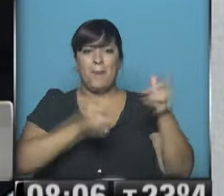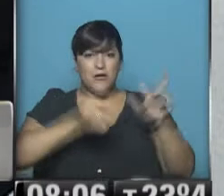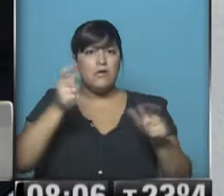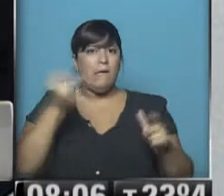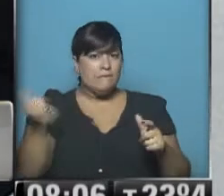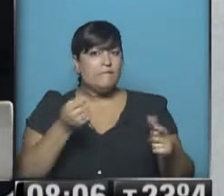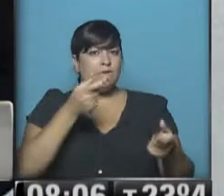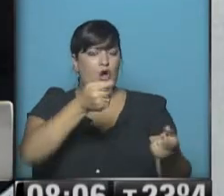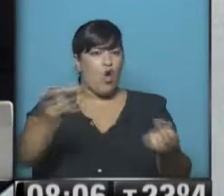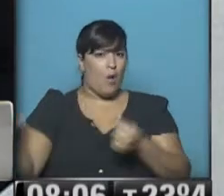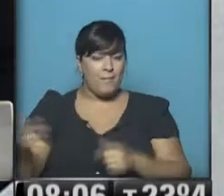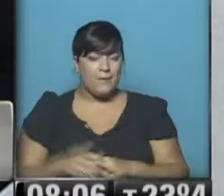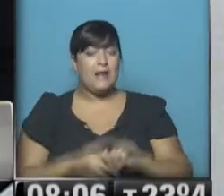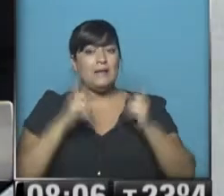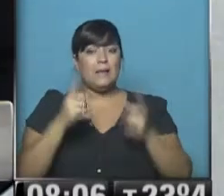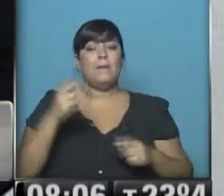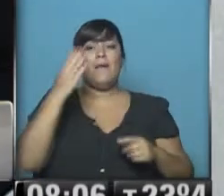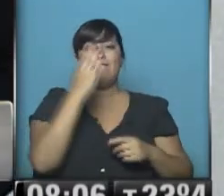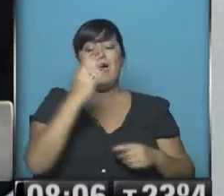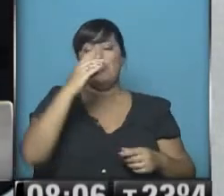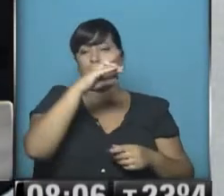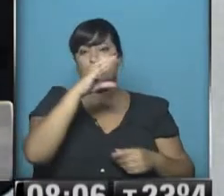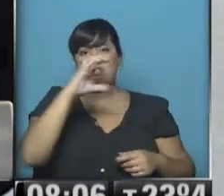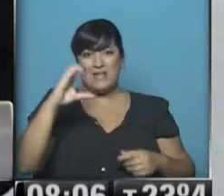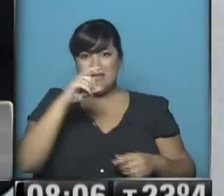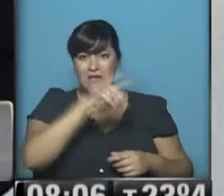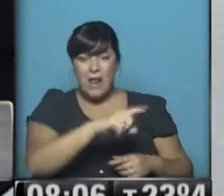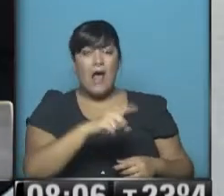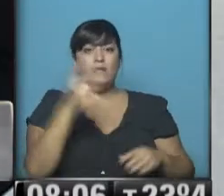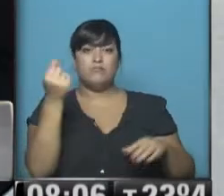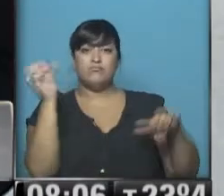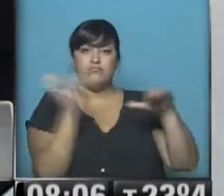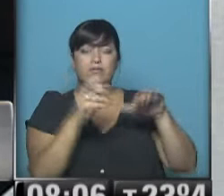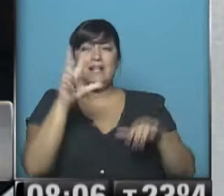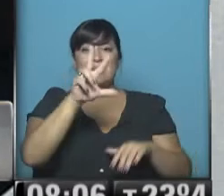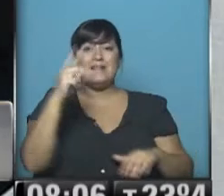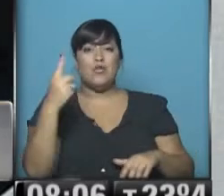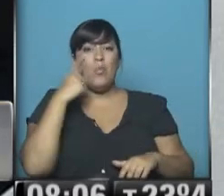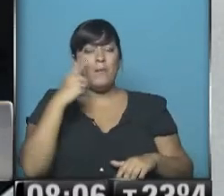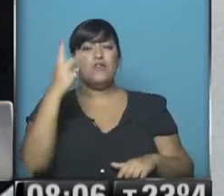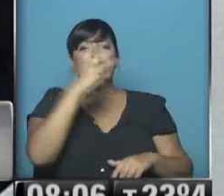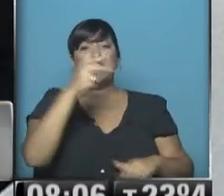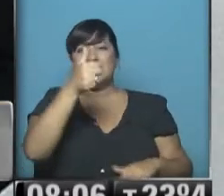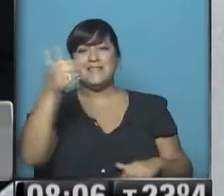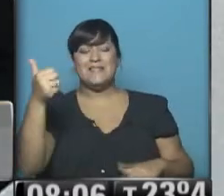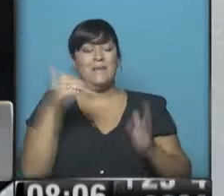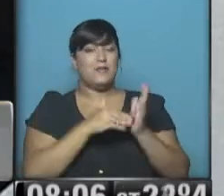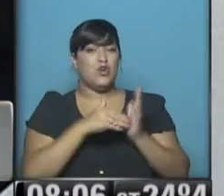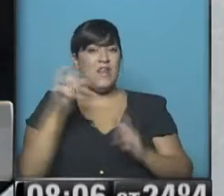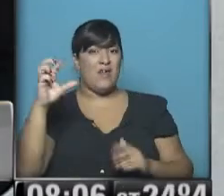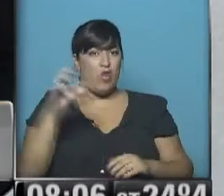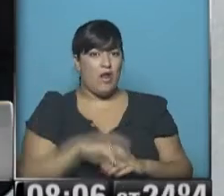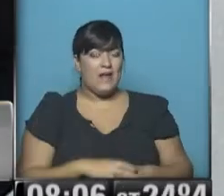remarcar que el banco central de la república argentina ha acumulado reservas por 31 mil 266 millones de dólares esto